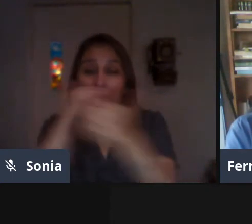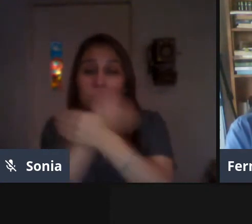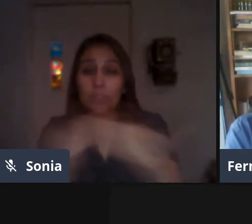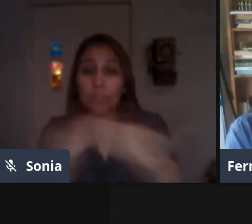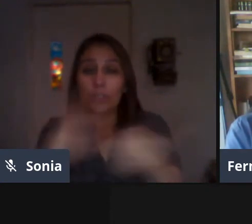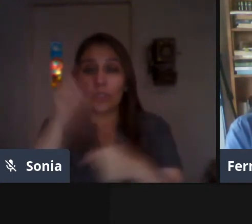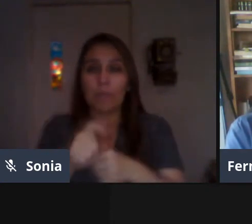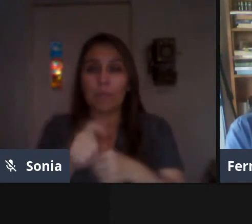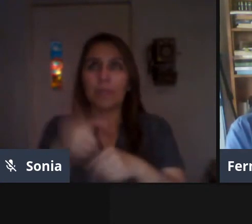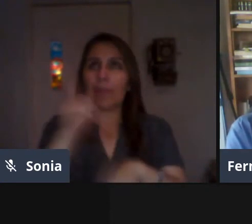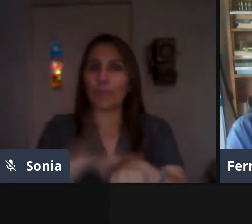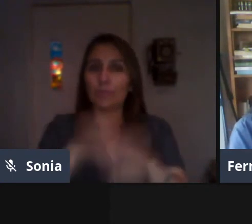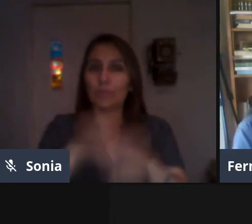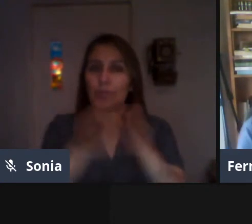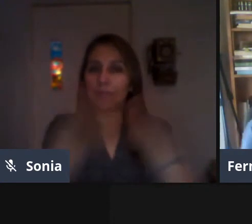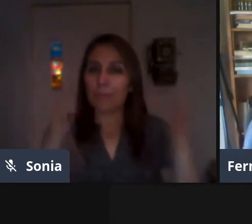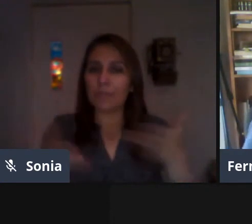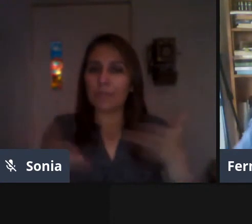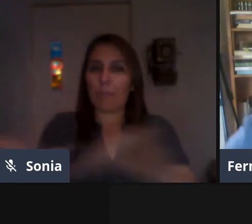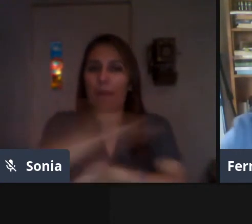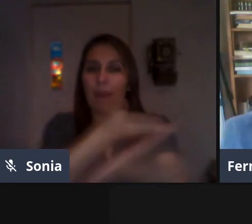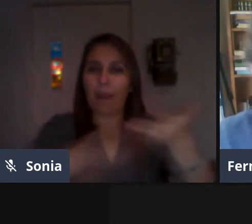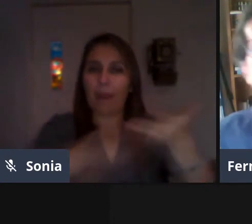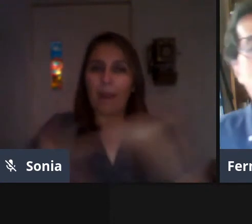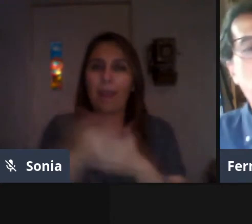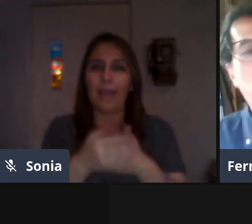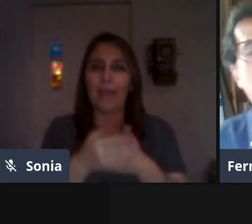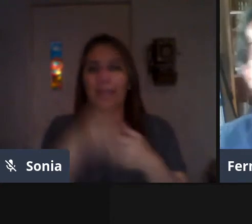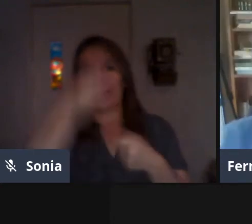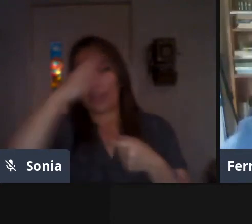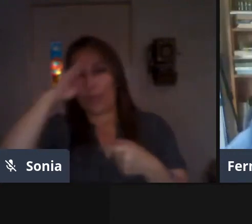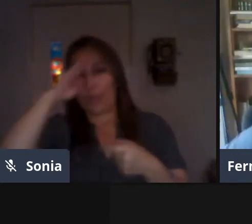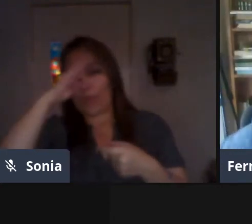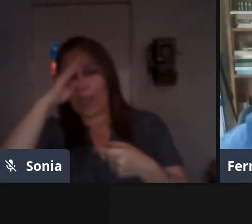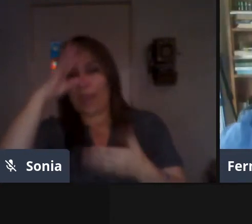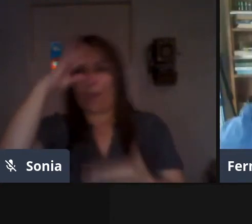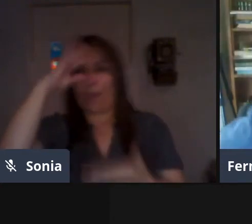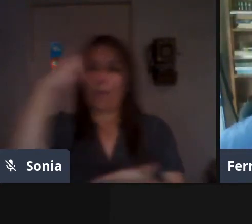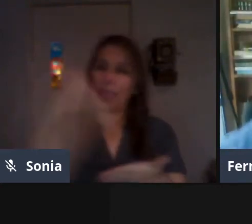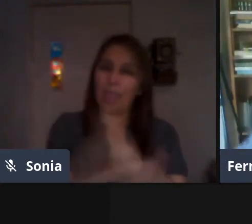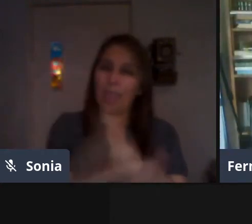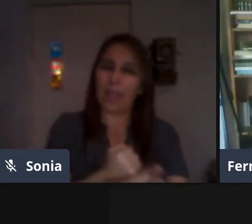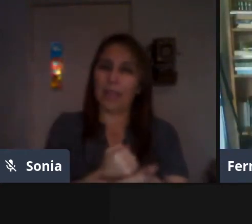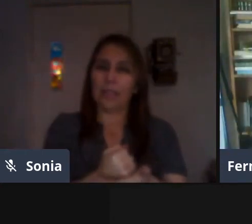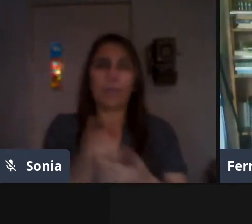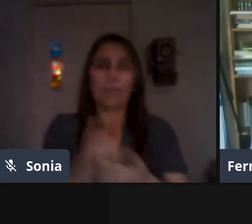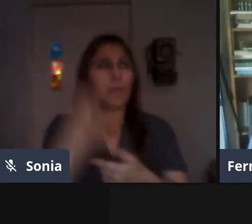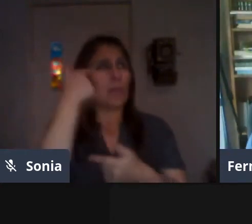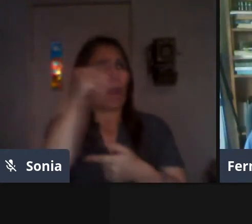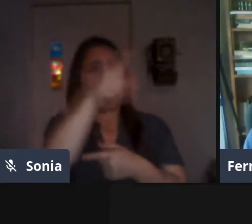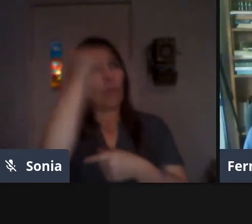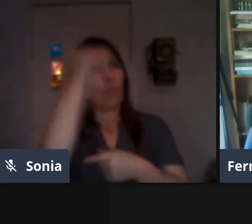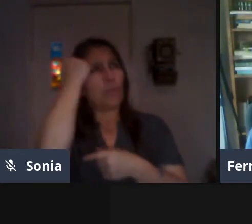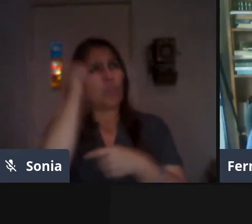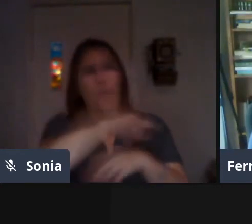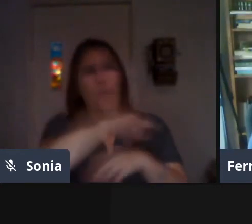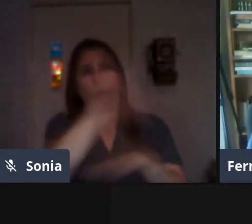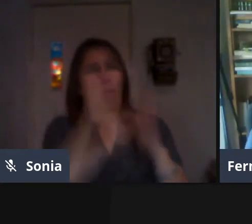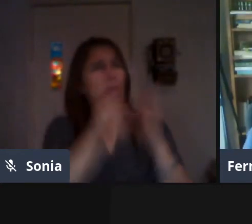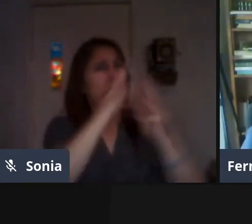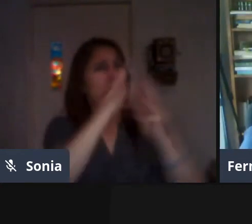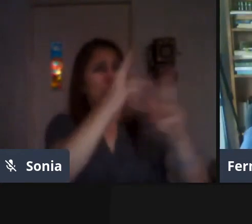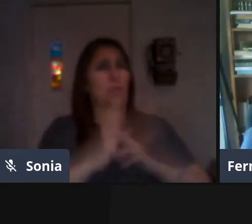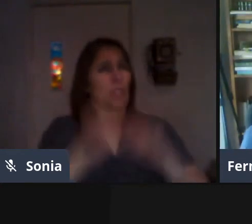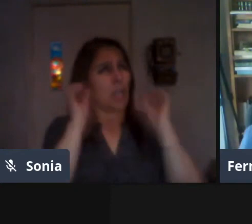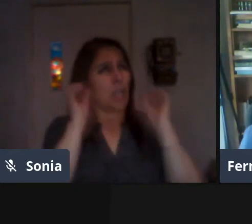de poder hablar de de poder dudar de incluso sentir que el maestro tampoco tiene todas las todas las dispuestas por allí